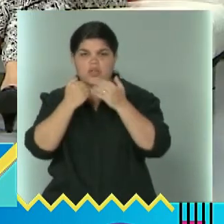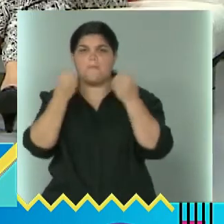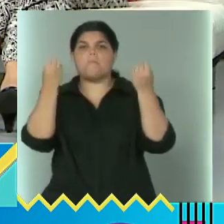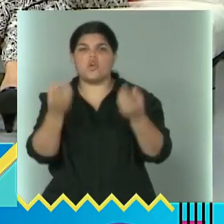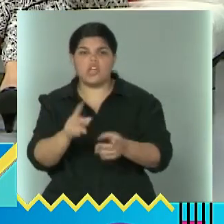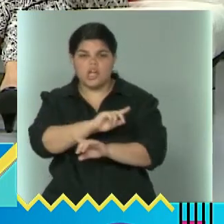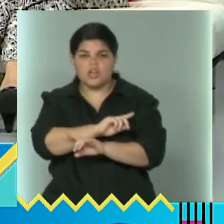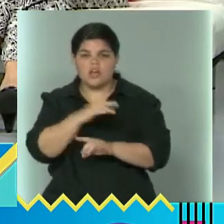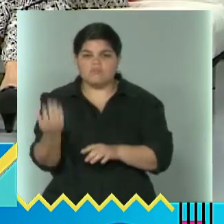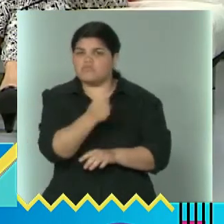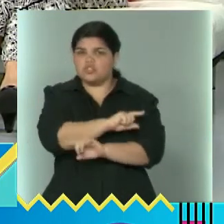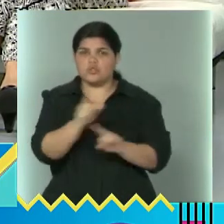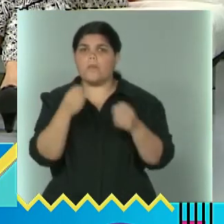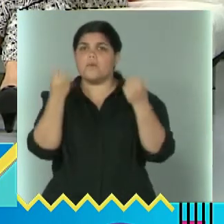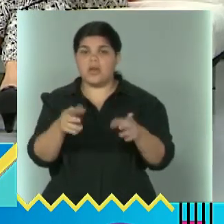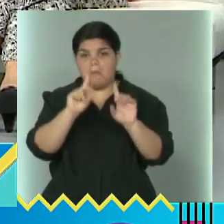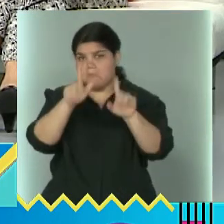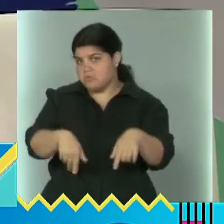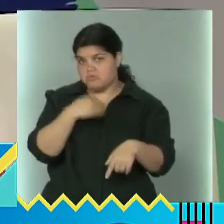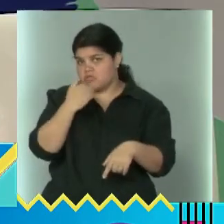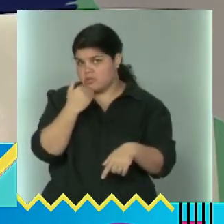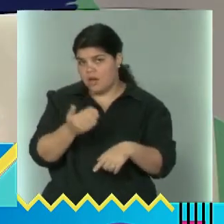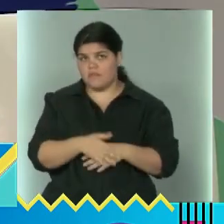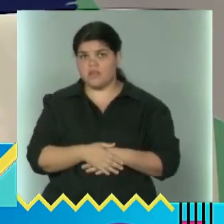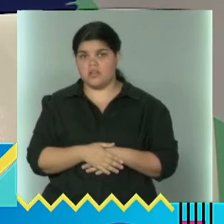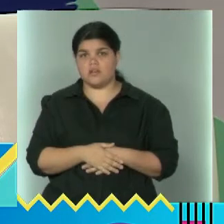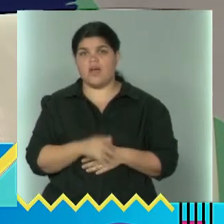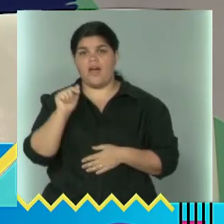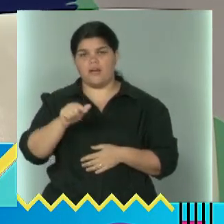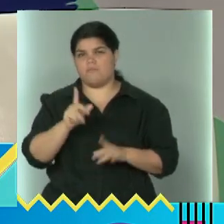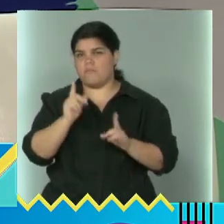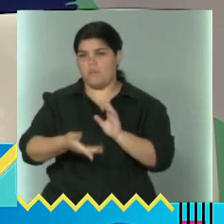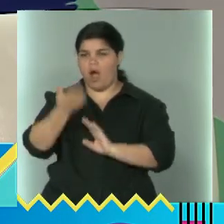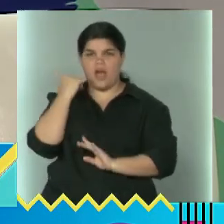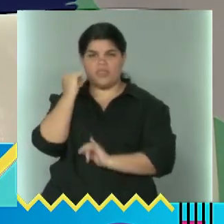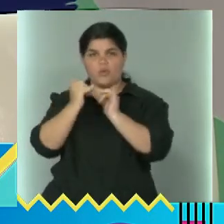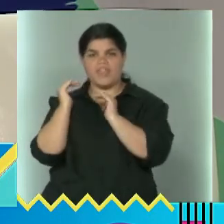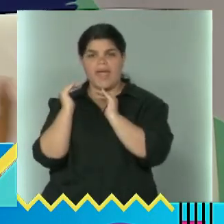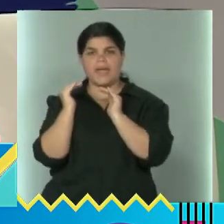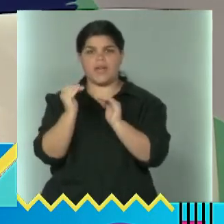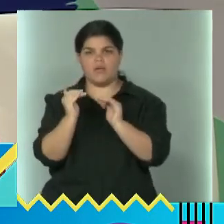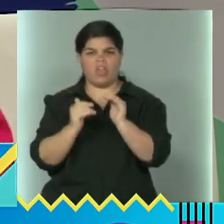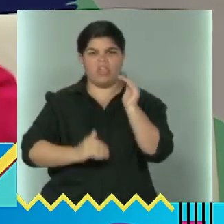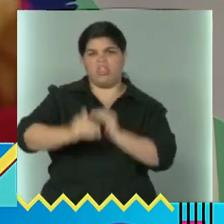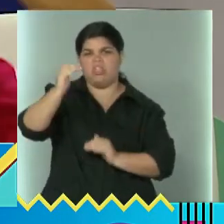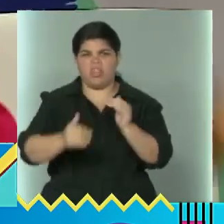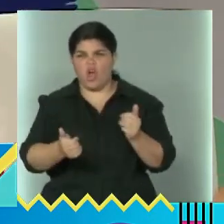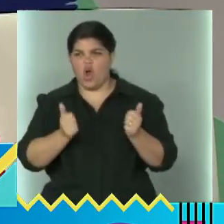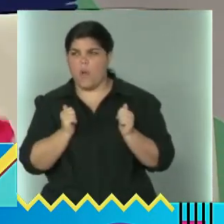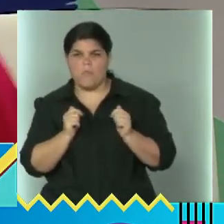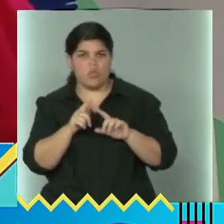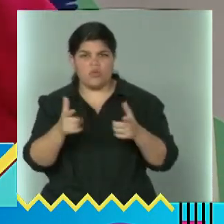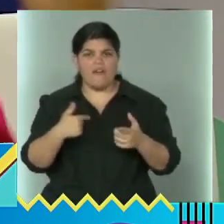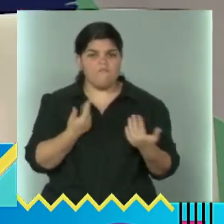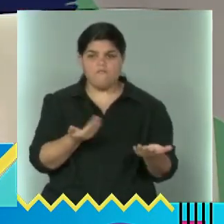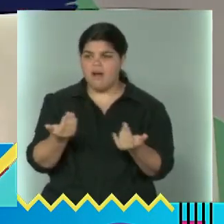consiguiendo. Hay una incomodidad en ese equilibrio dinámico del que yo hablaba al principio. Me siento incómodo, hay algo que me falta,